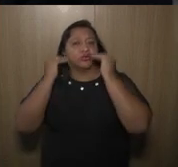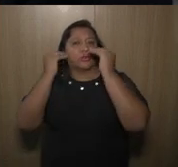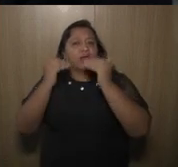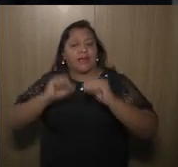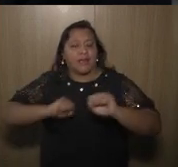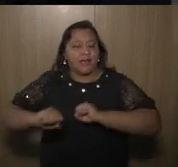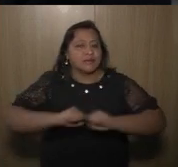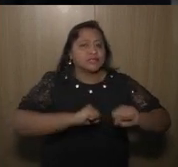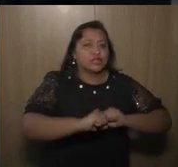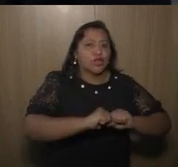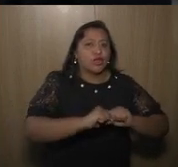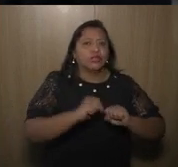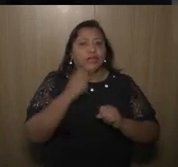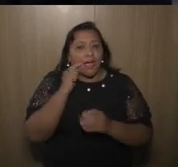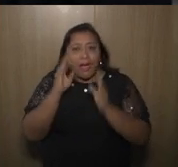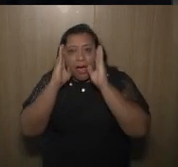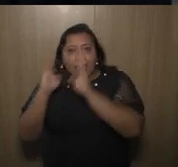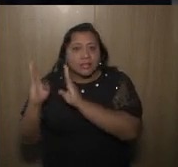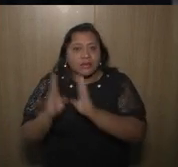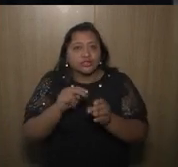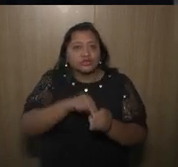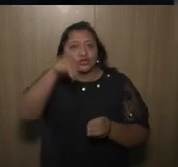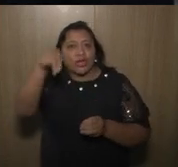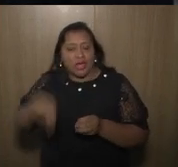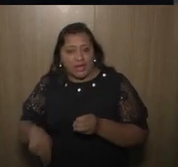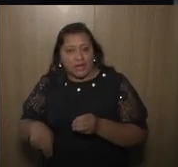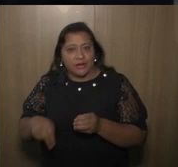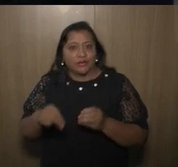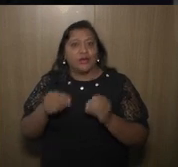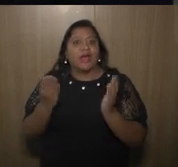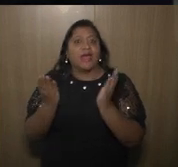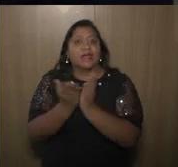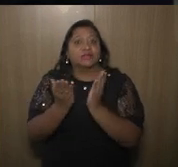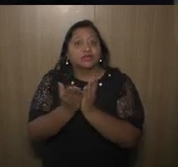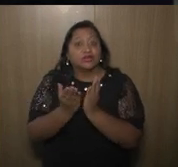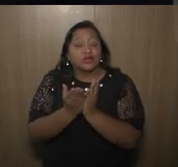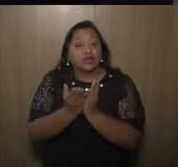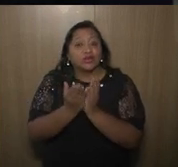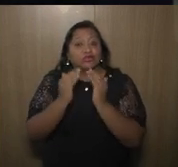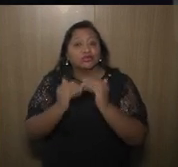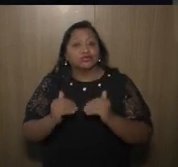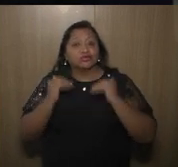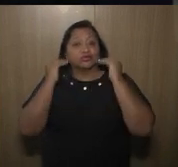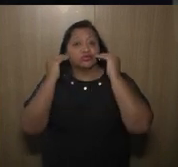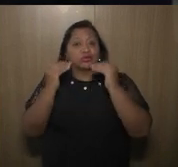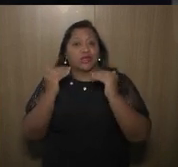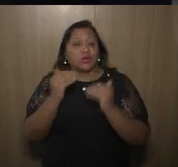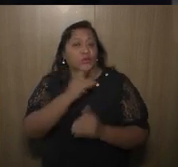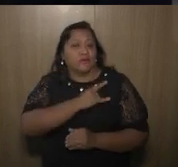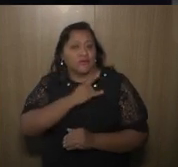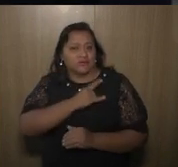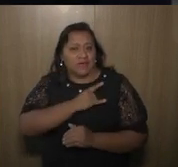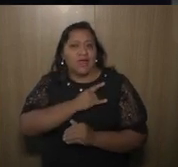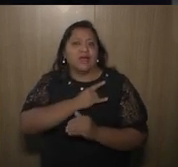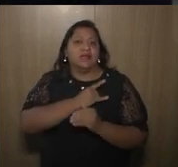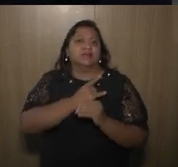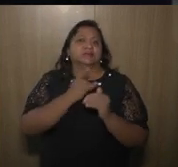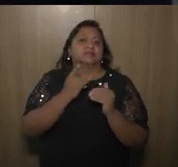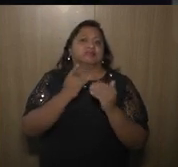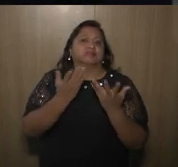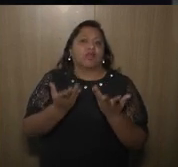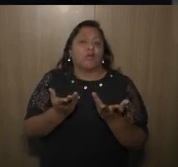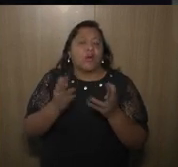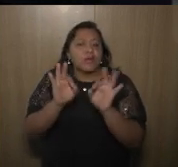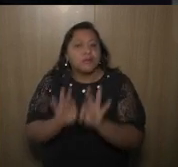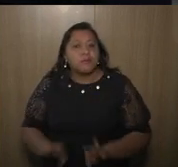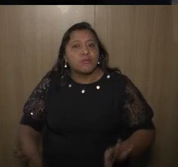unidad de atención al ciudadano, Dora Inés? Bueno, las instituciones de educación superior van a poder tener un único radicado,